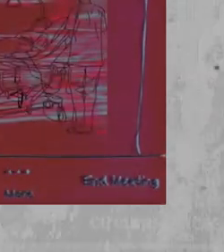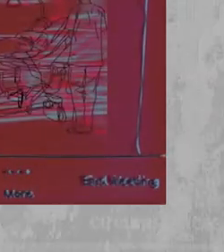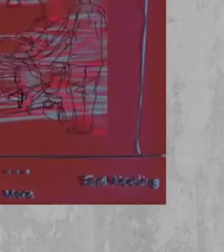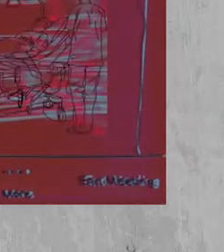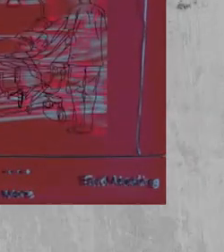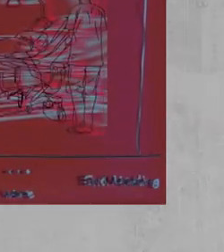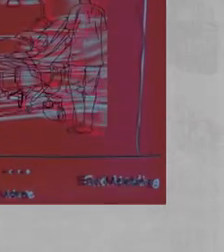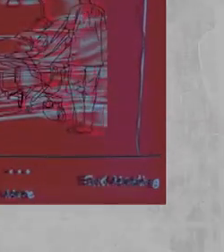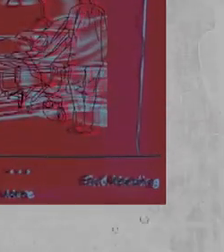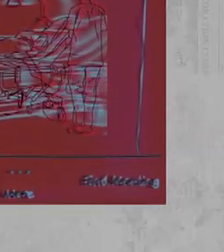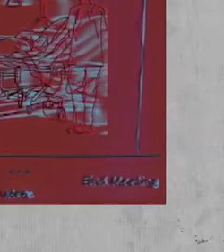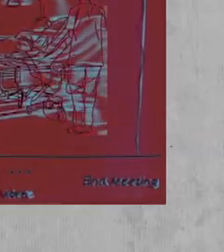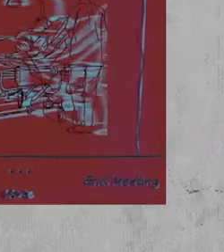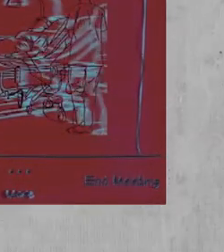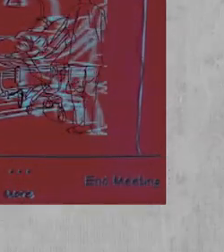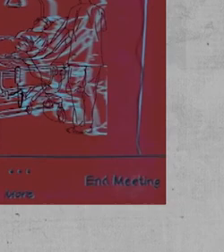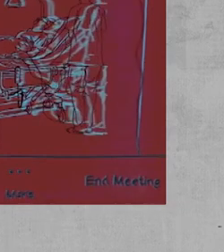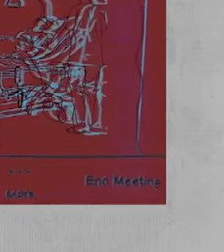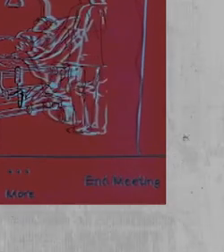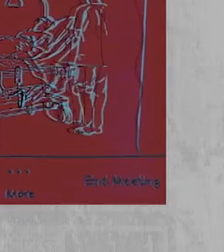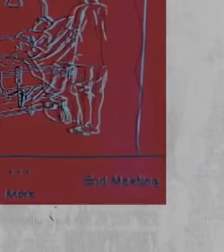a la cama